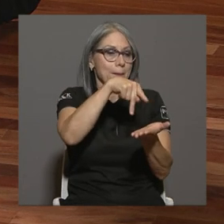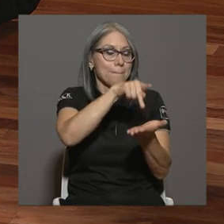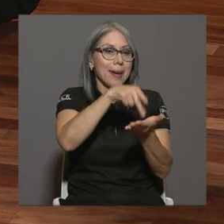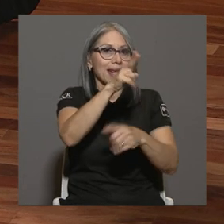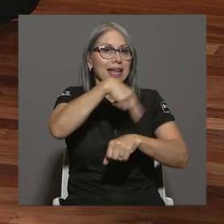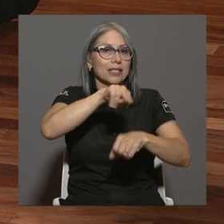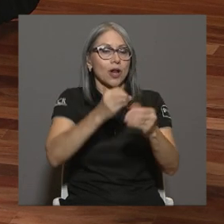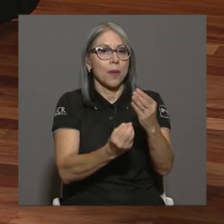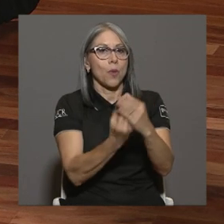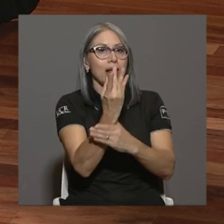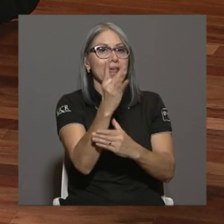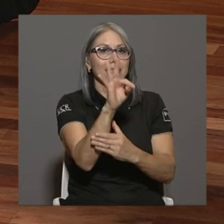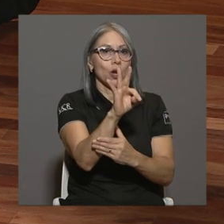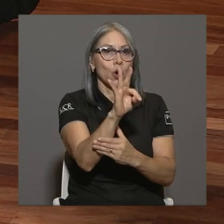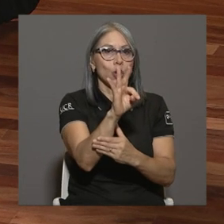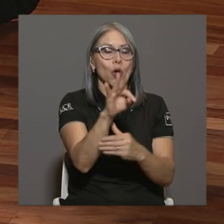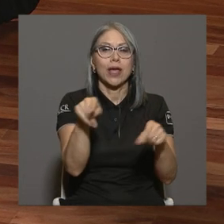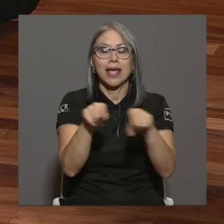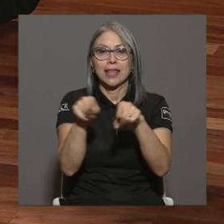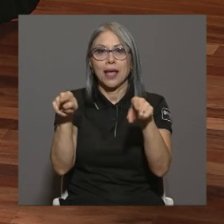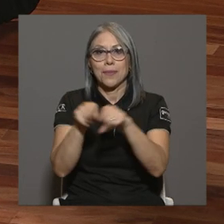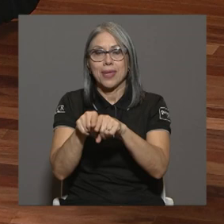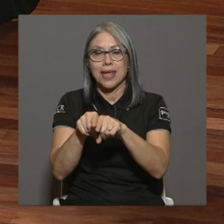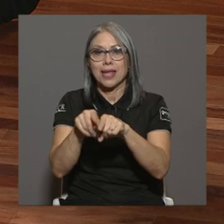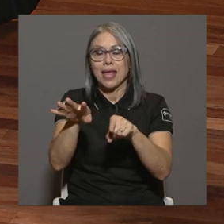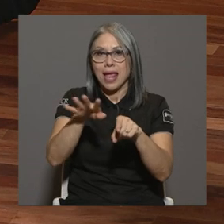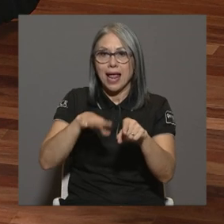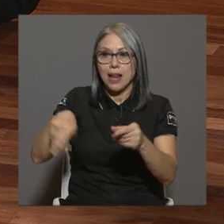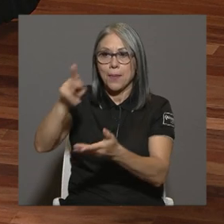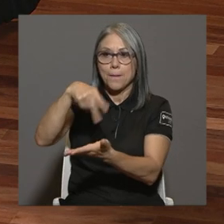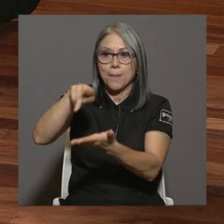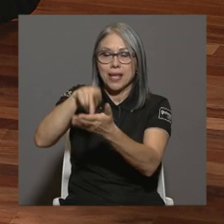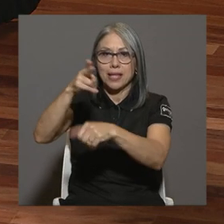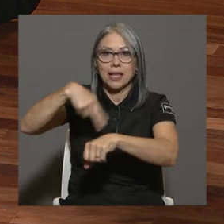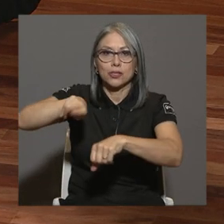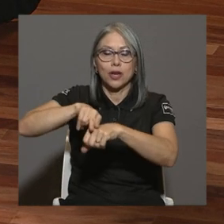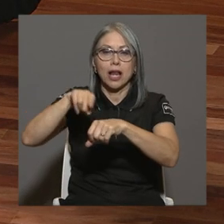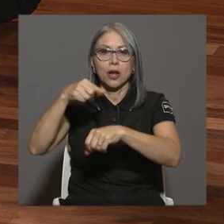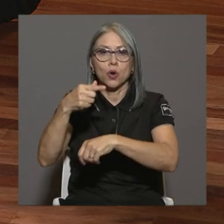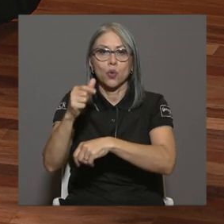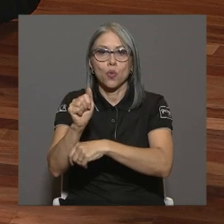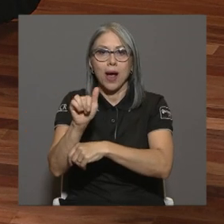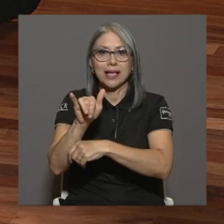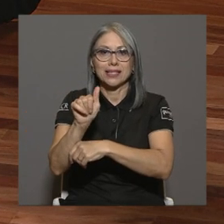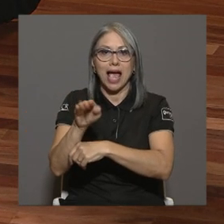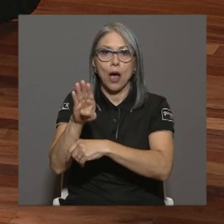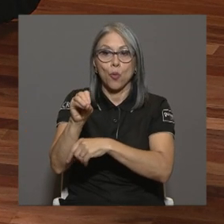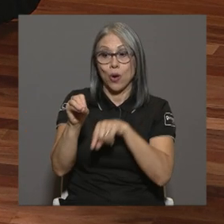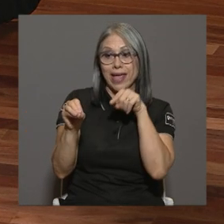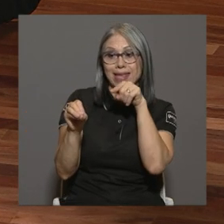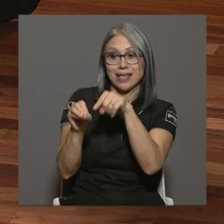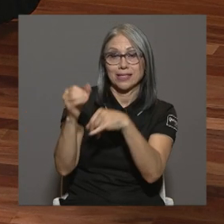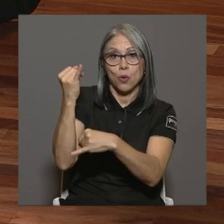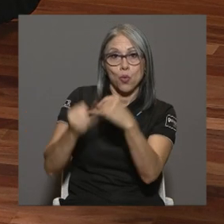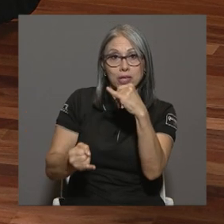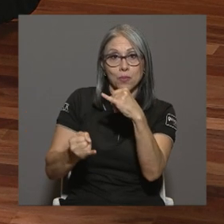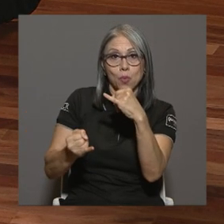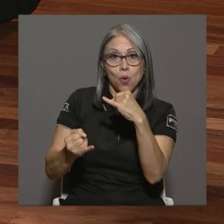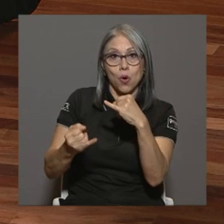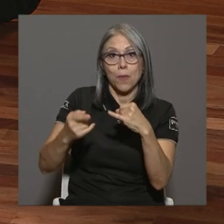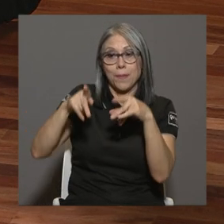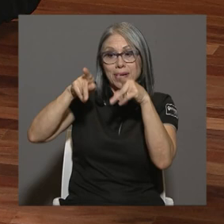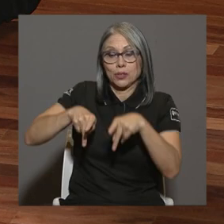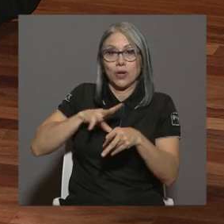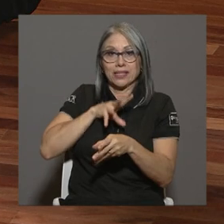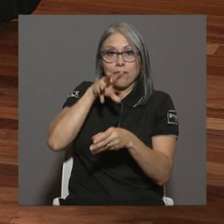Volcán Tenorio y el Monumento Nacional Guayabo. En este último, quienes formamos parte del